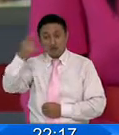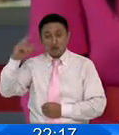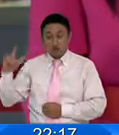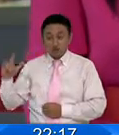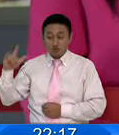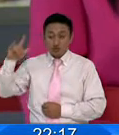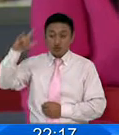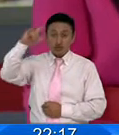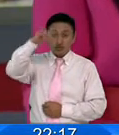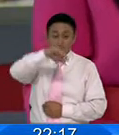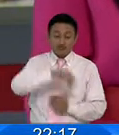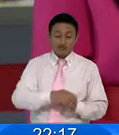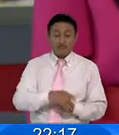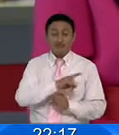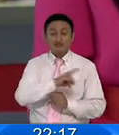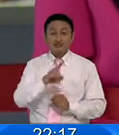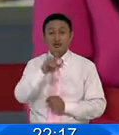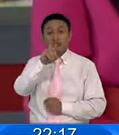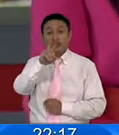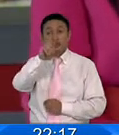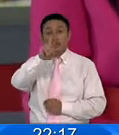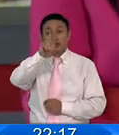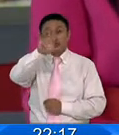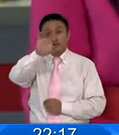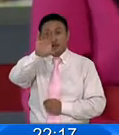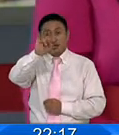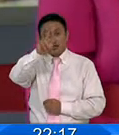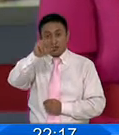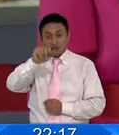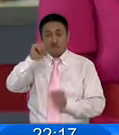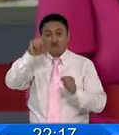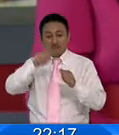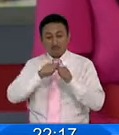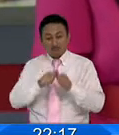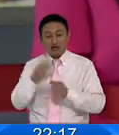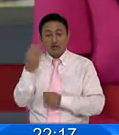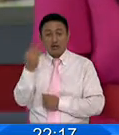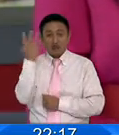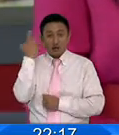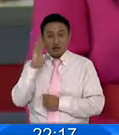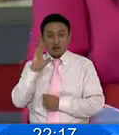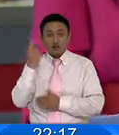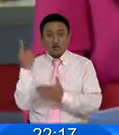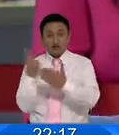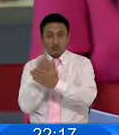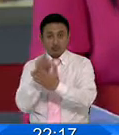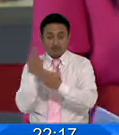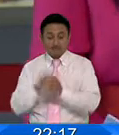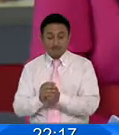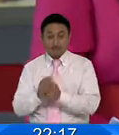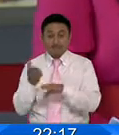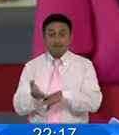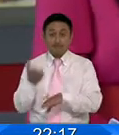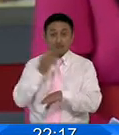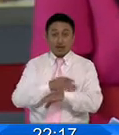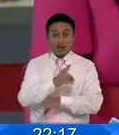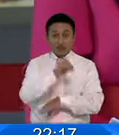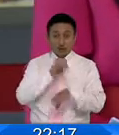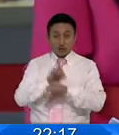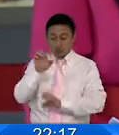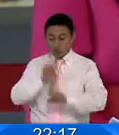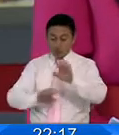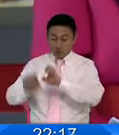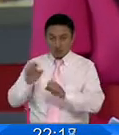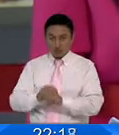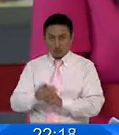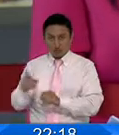Boeing 737 con rumbo a Ucrania, donde permanecerán 14 días en cuarentena. Previamente fueron evaluados y se confirmó que